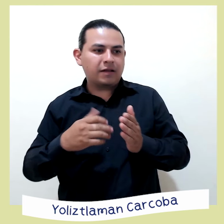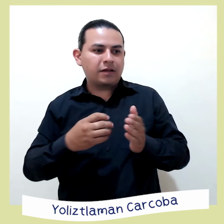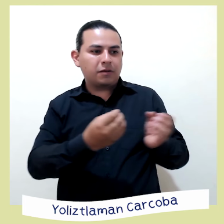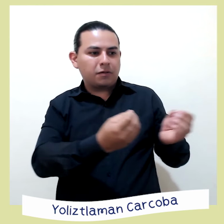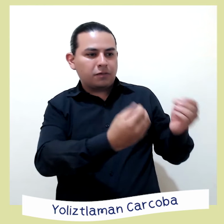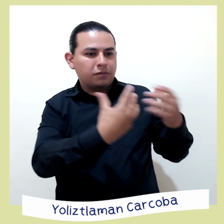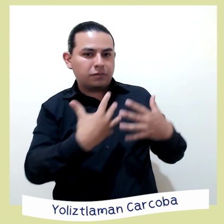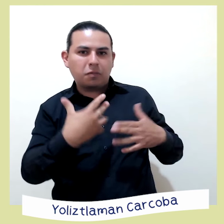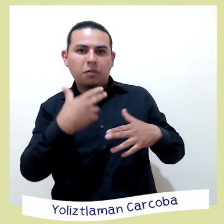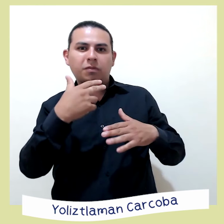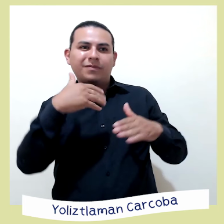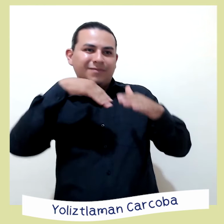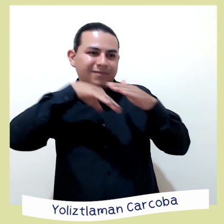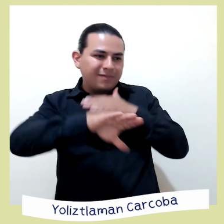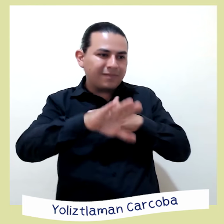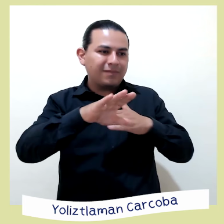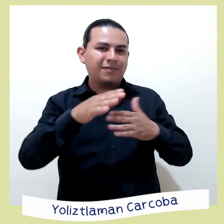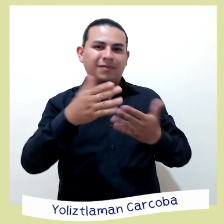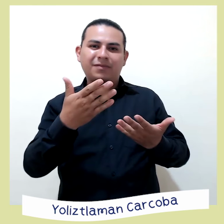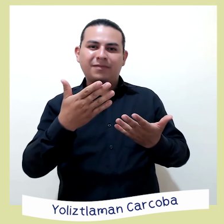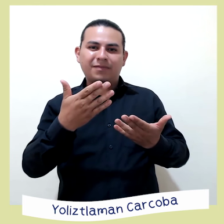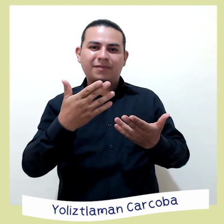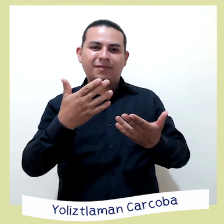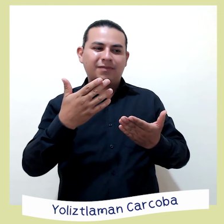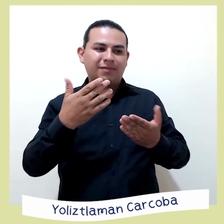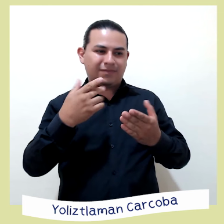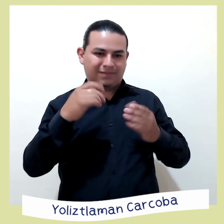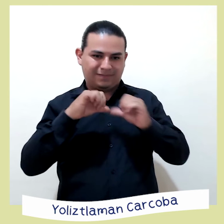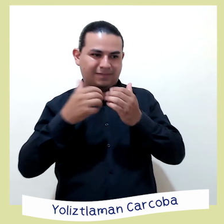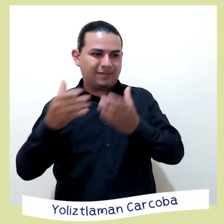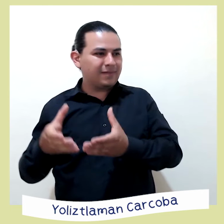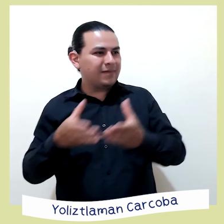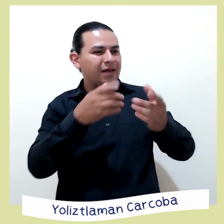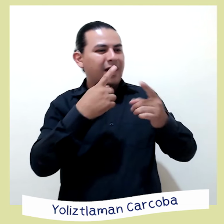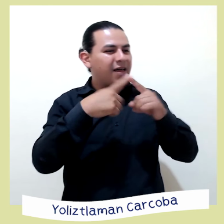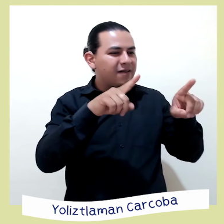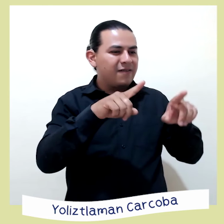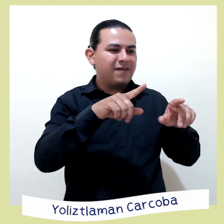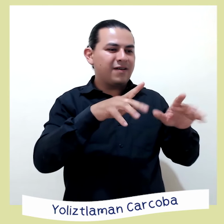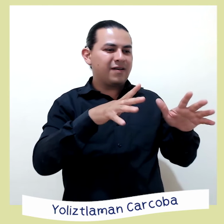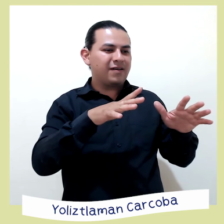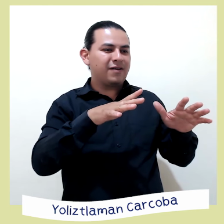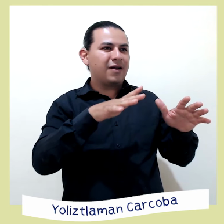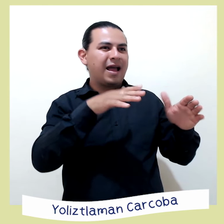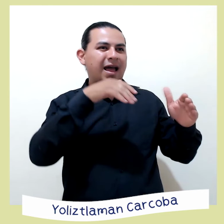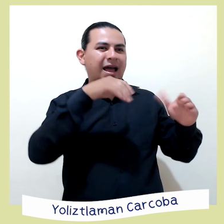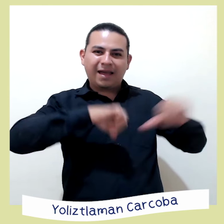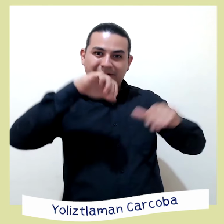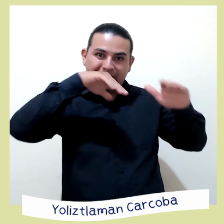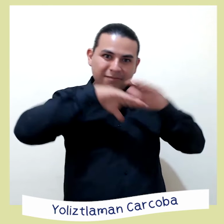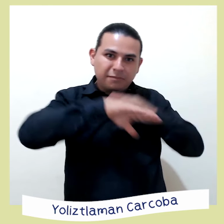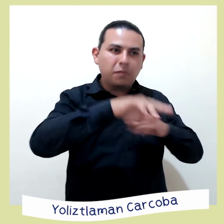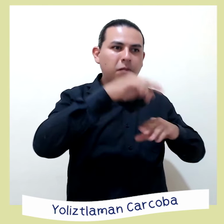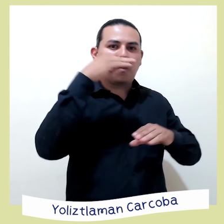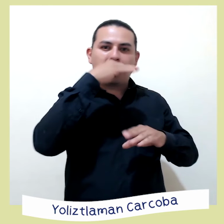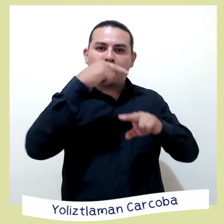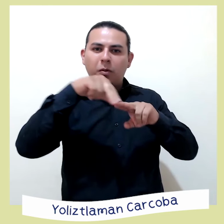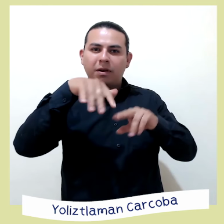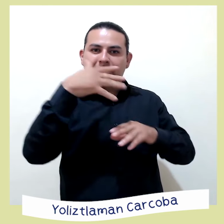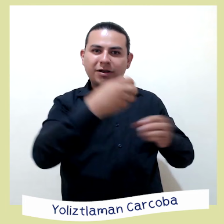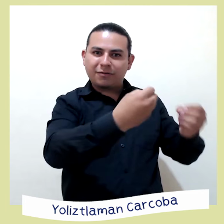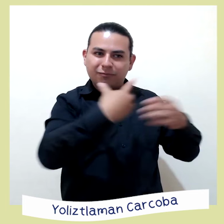boletos para que la gente de nuestra asociación pueda ir. Así es que yo creo que,